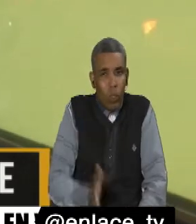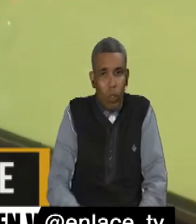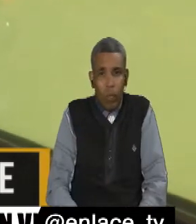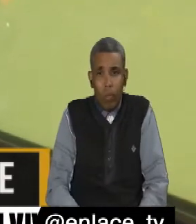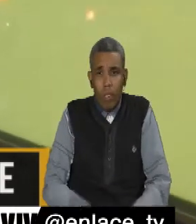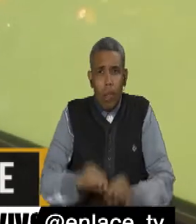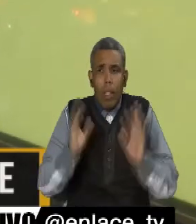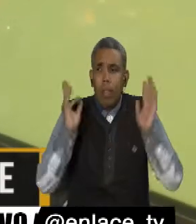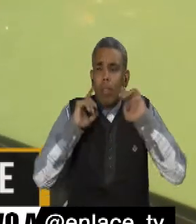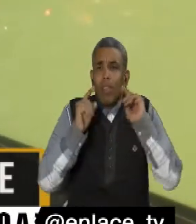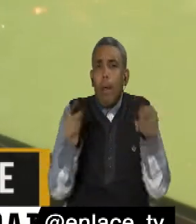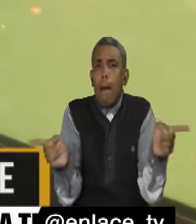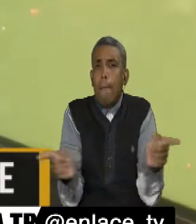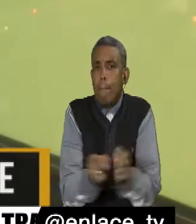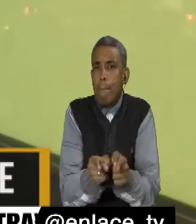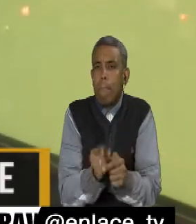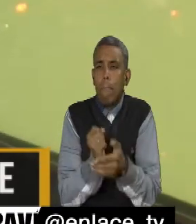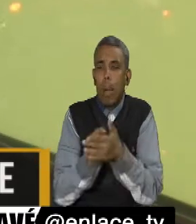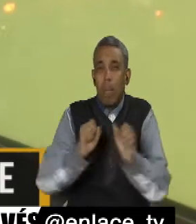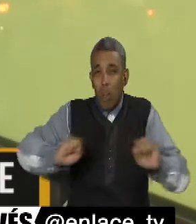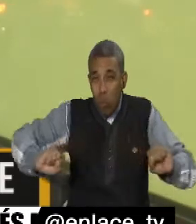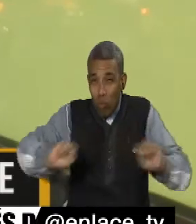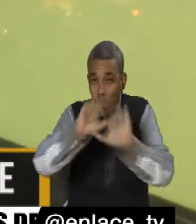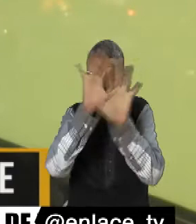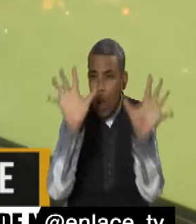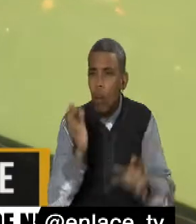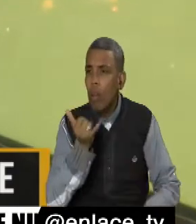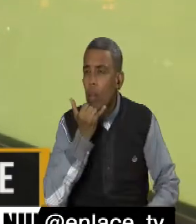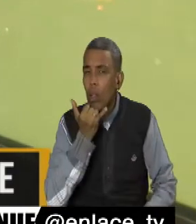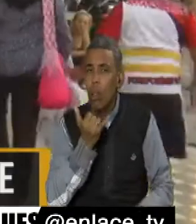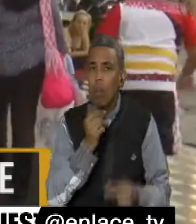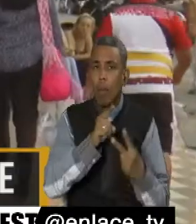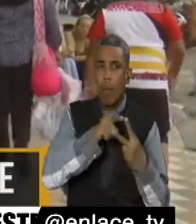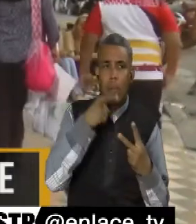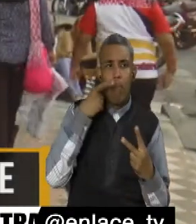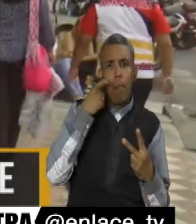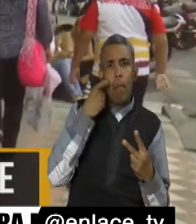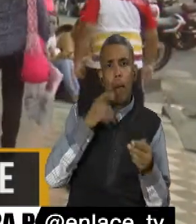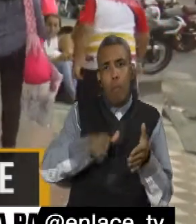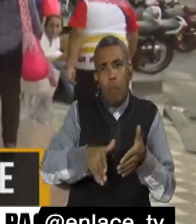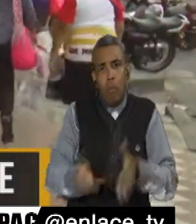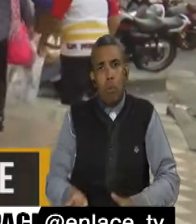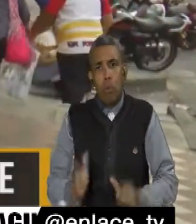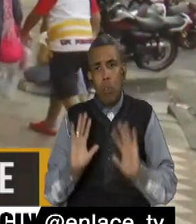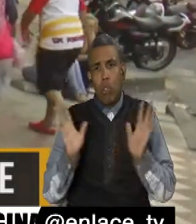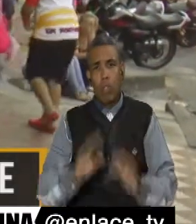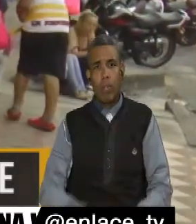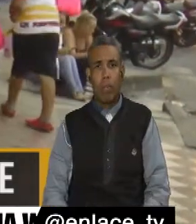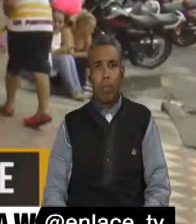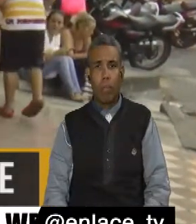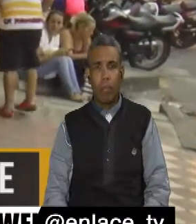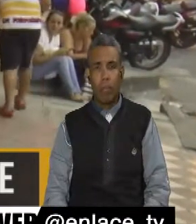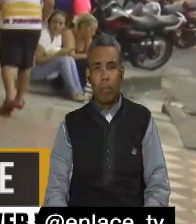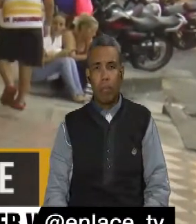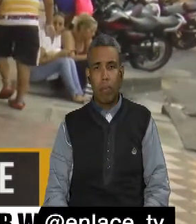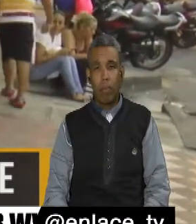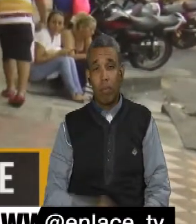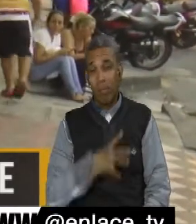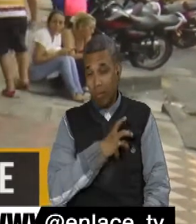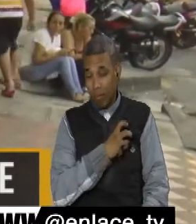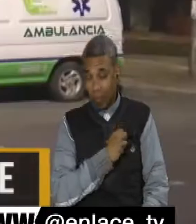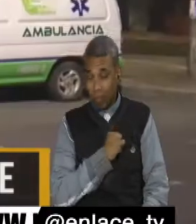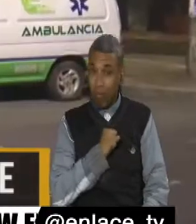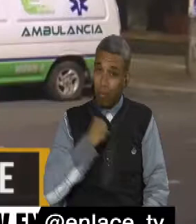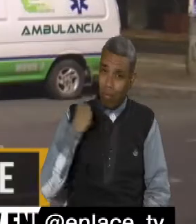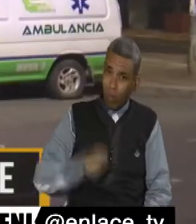accidentaron, que mi papá ya no está con nosotros. Notablemente afectados esperan a las afueras de la clínica tener